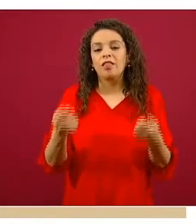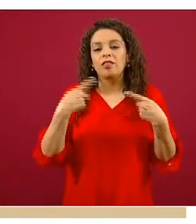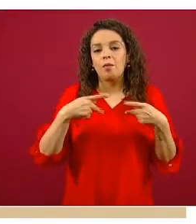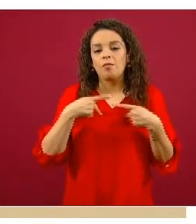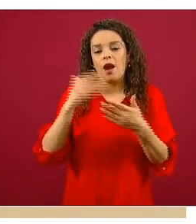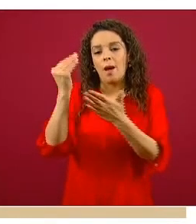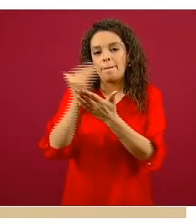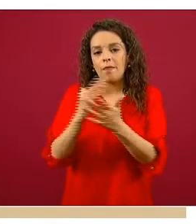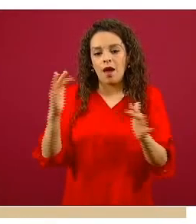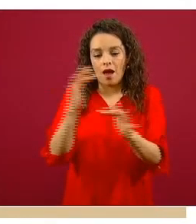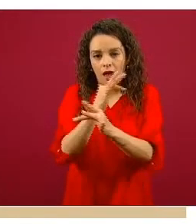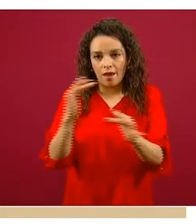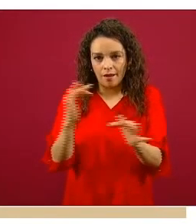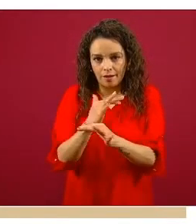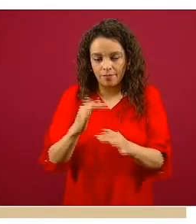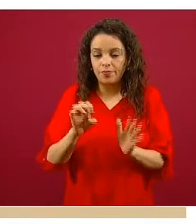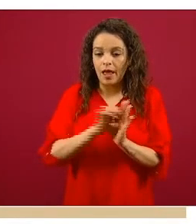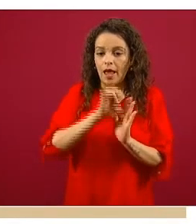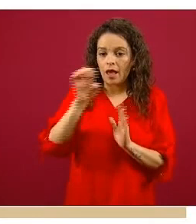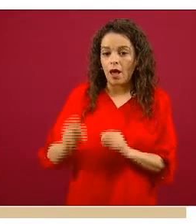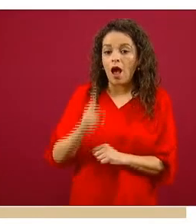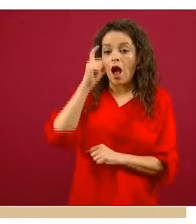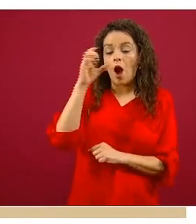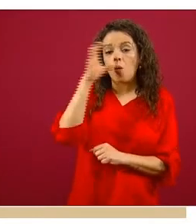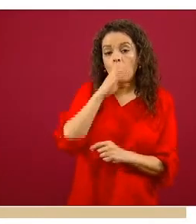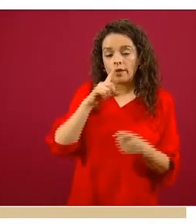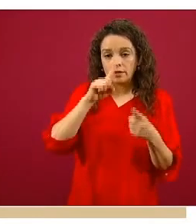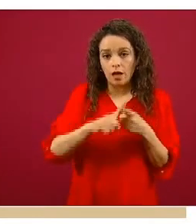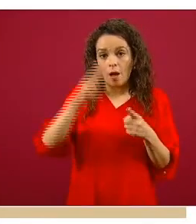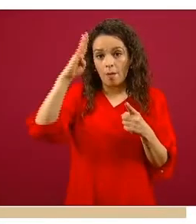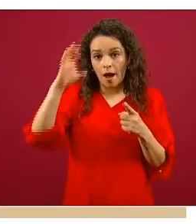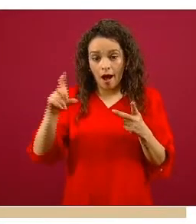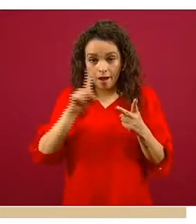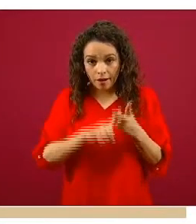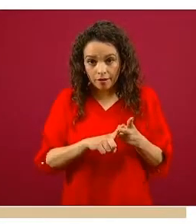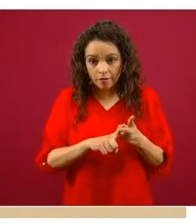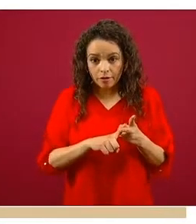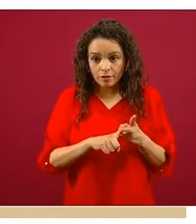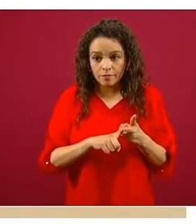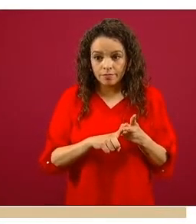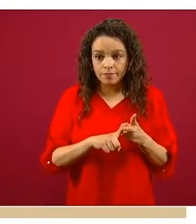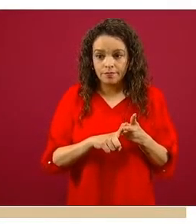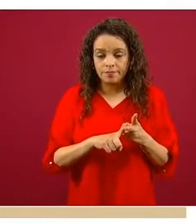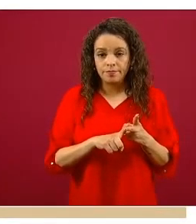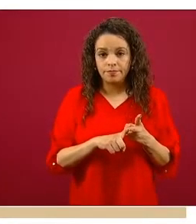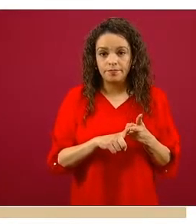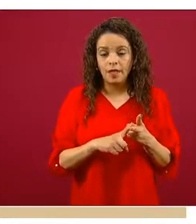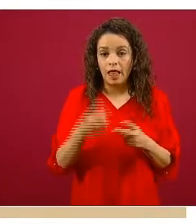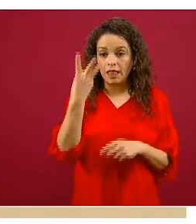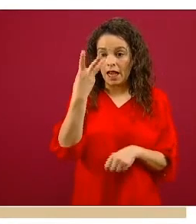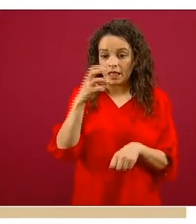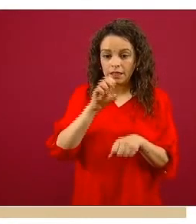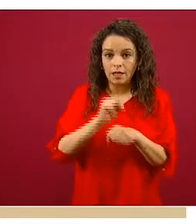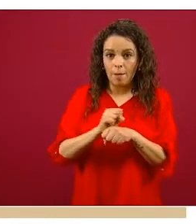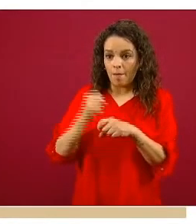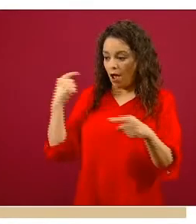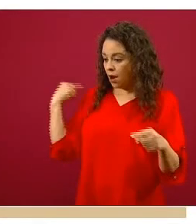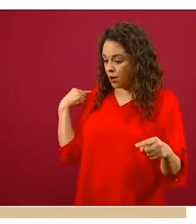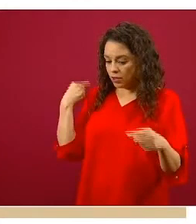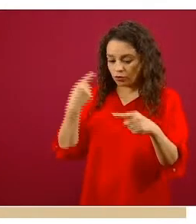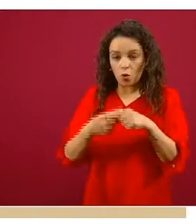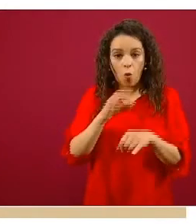ejemplo, podemos ver Aguascalientes y Baja California como en las últimas 3 semanas